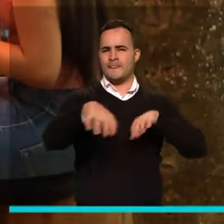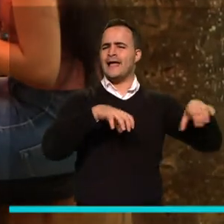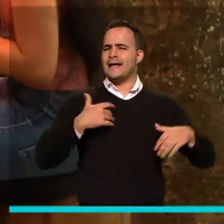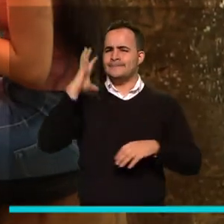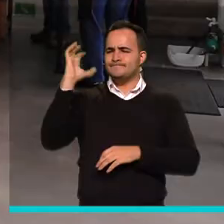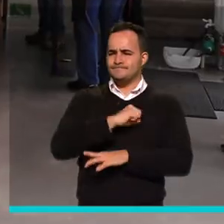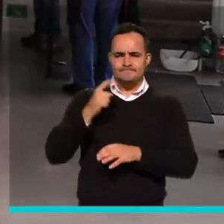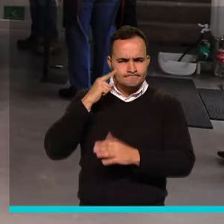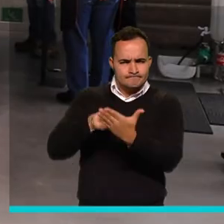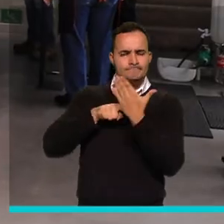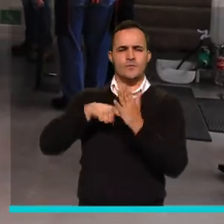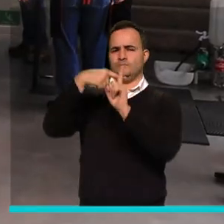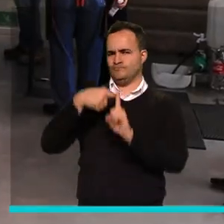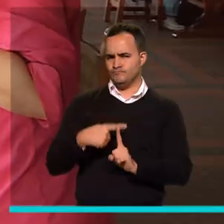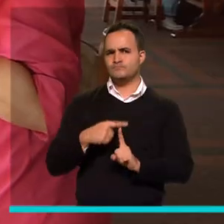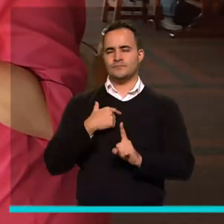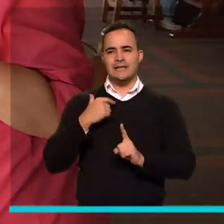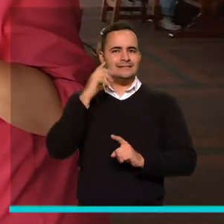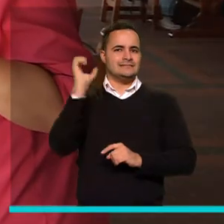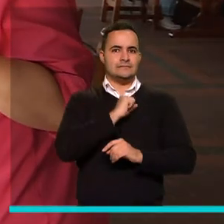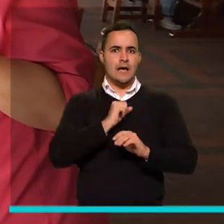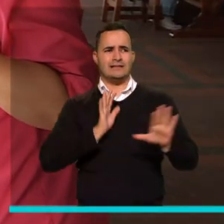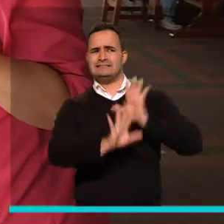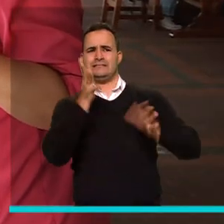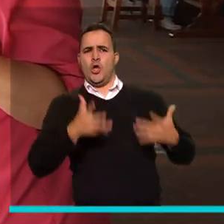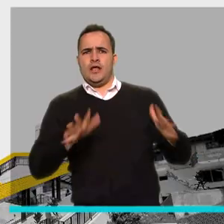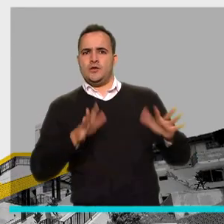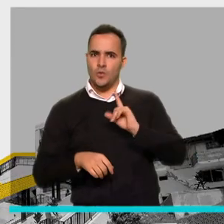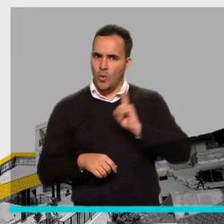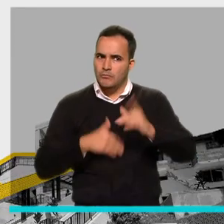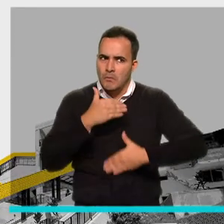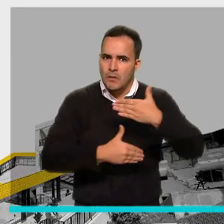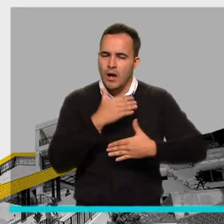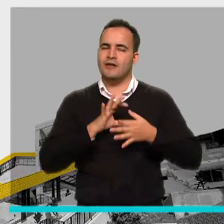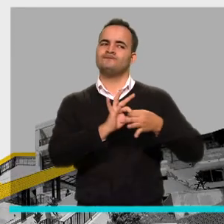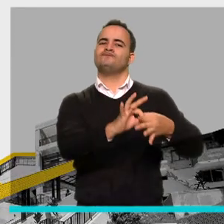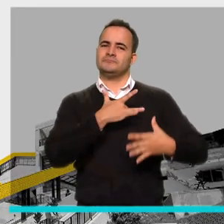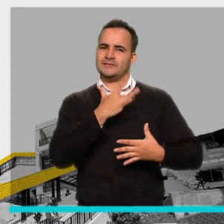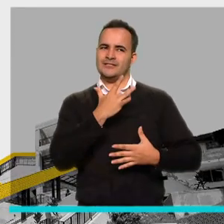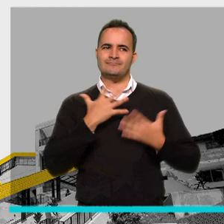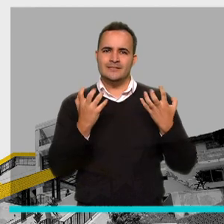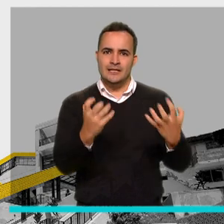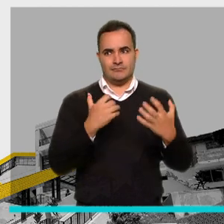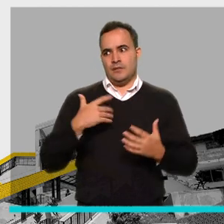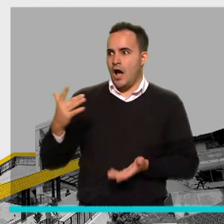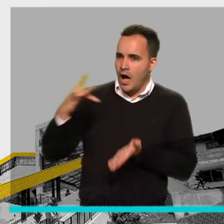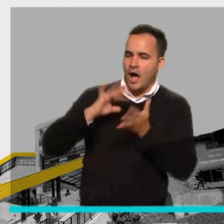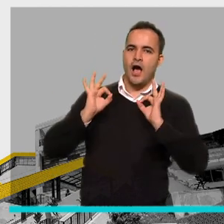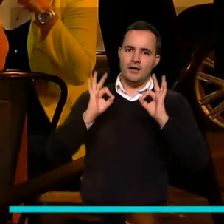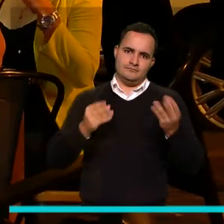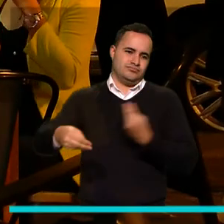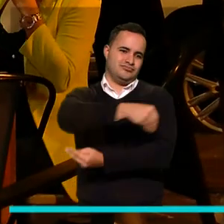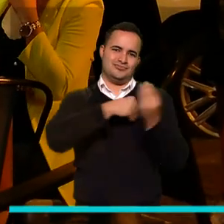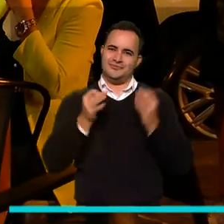poco recuperándonos y generando la confianza de que la gente nos vuelva a visitar y así recuperar nuestro sector, que es fundamental para la economía de la